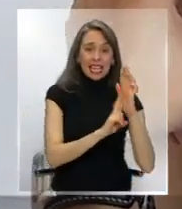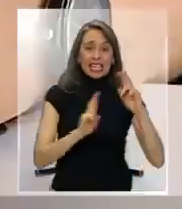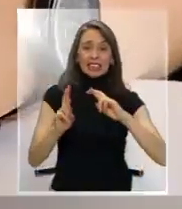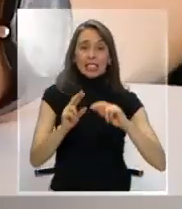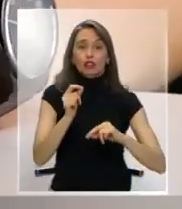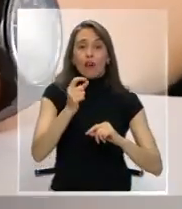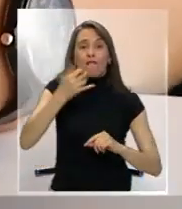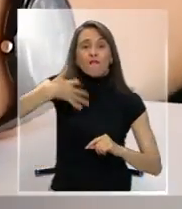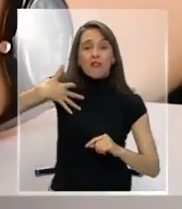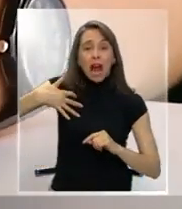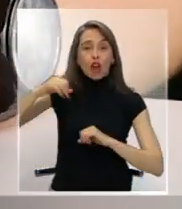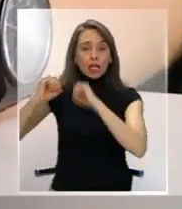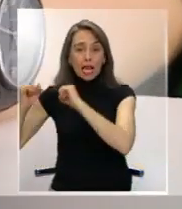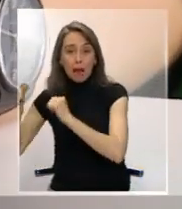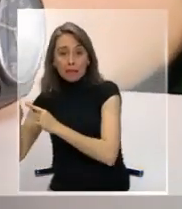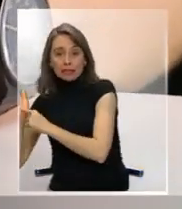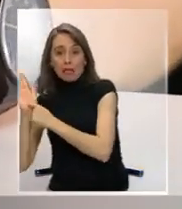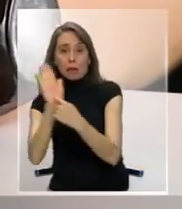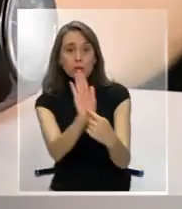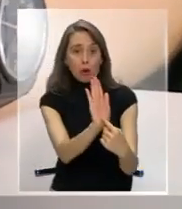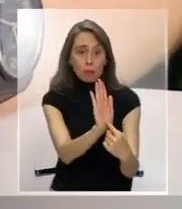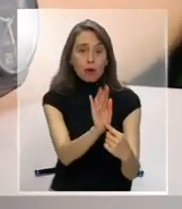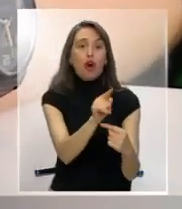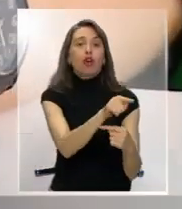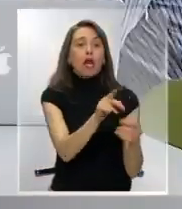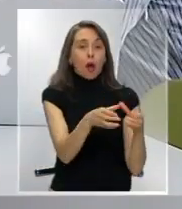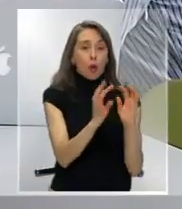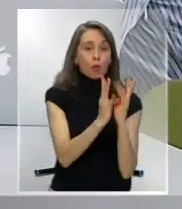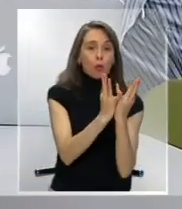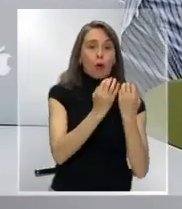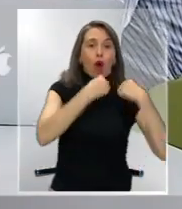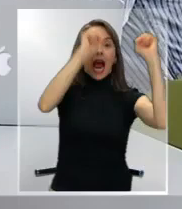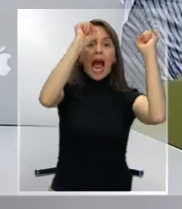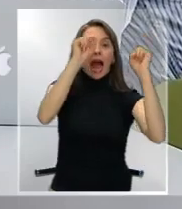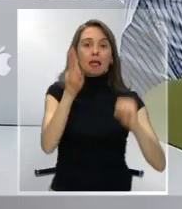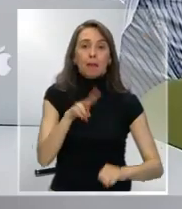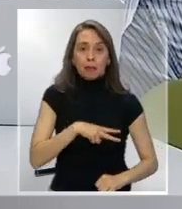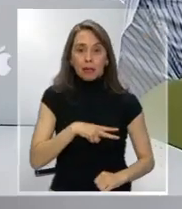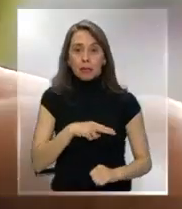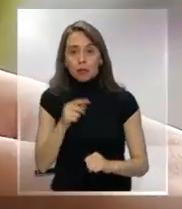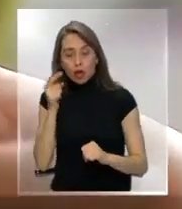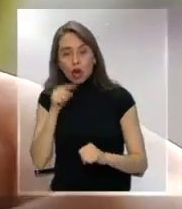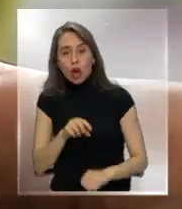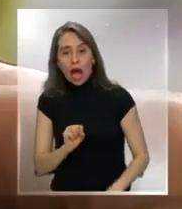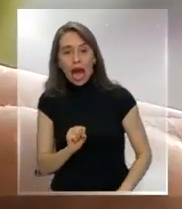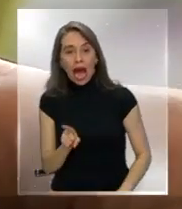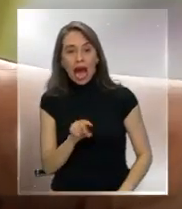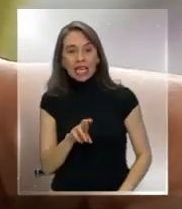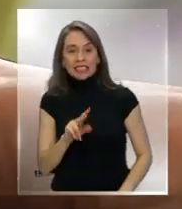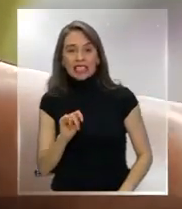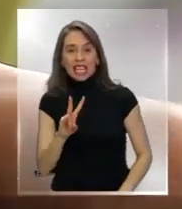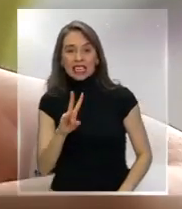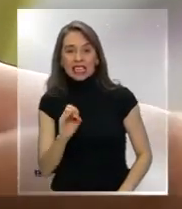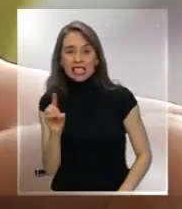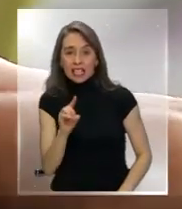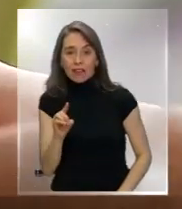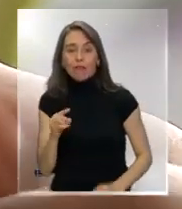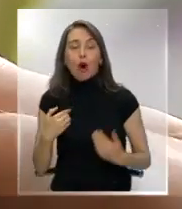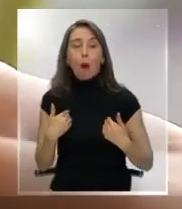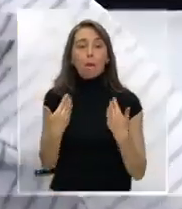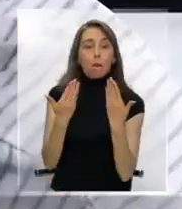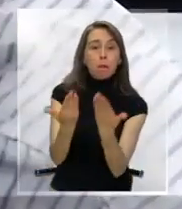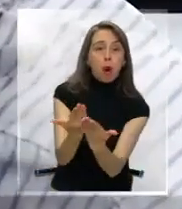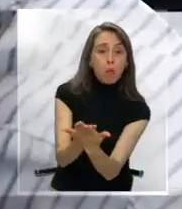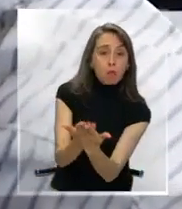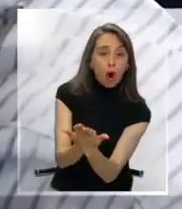valores propuestos por la empresa, el equipo gana un premio. Somos asertivos. Lo que proponemos lo hacemos de manera